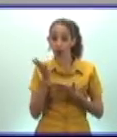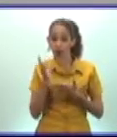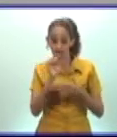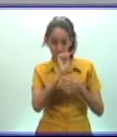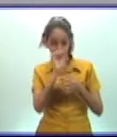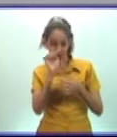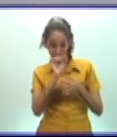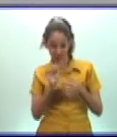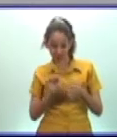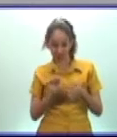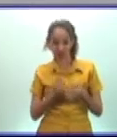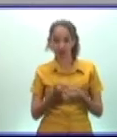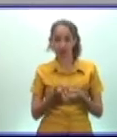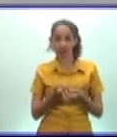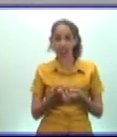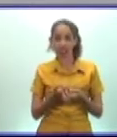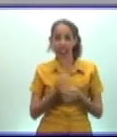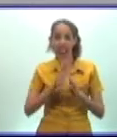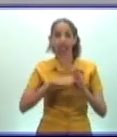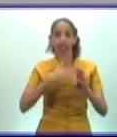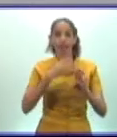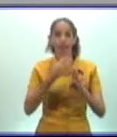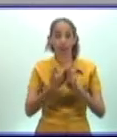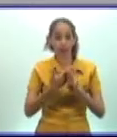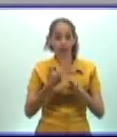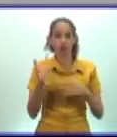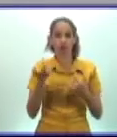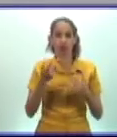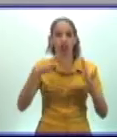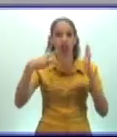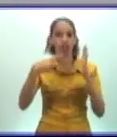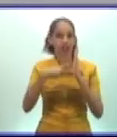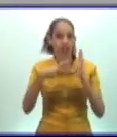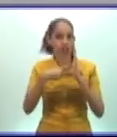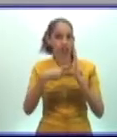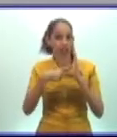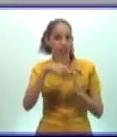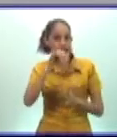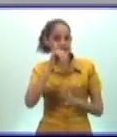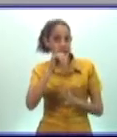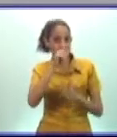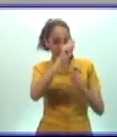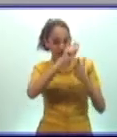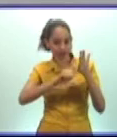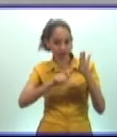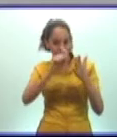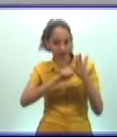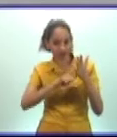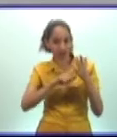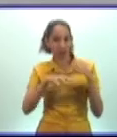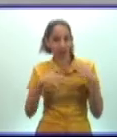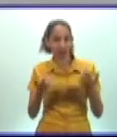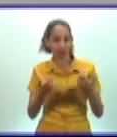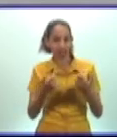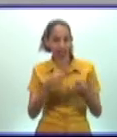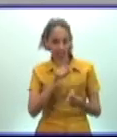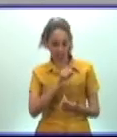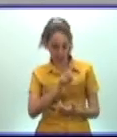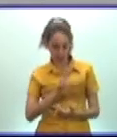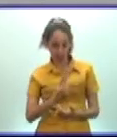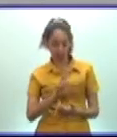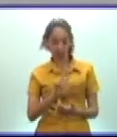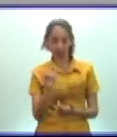y vemos que podemos simplificar el 6 con el 12, ya que el 12 es el doble de 6,